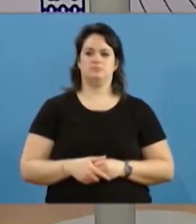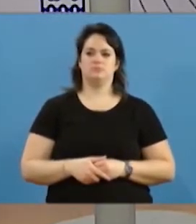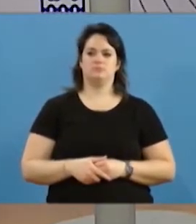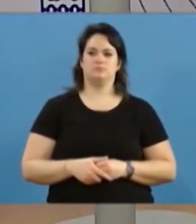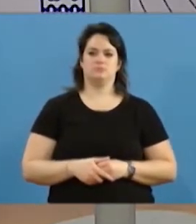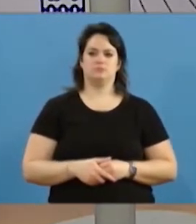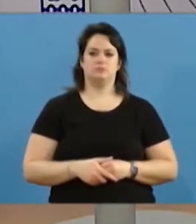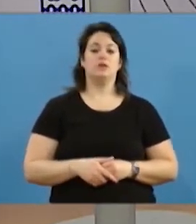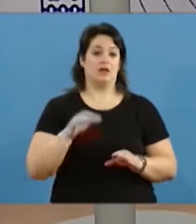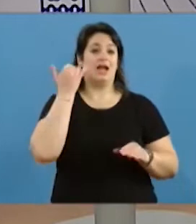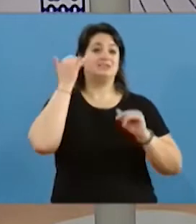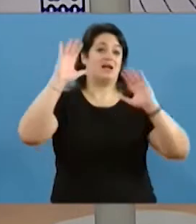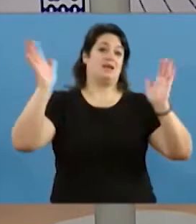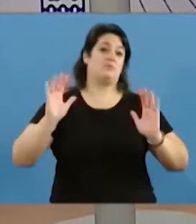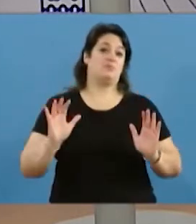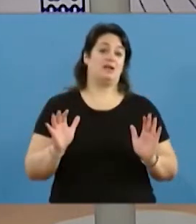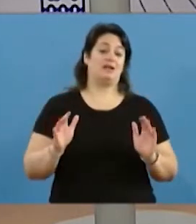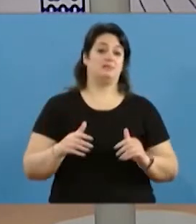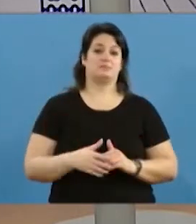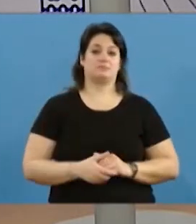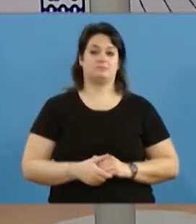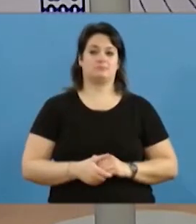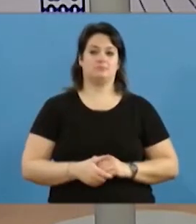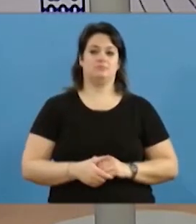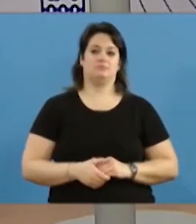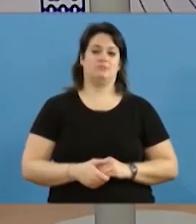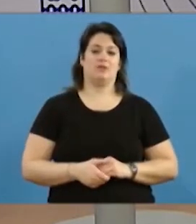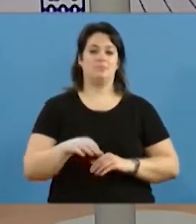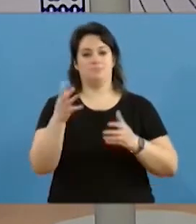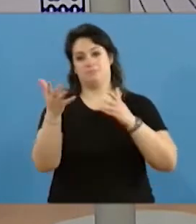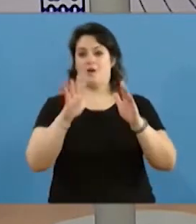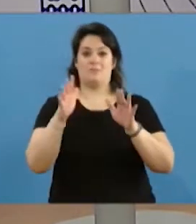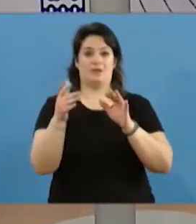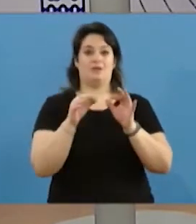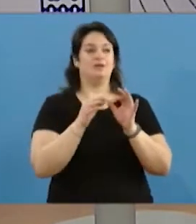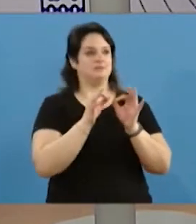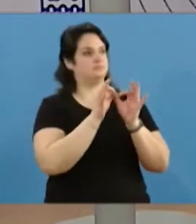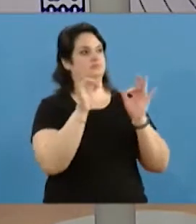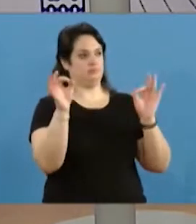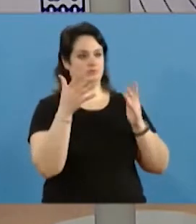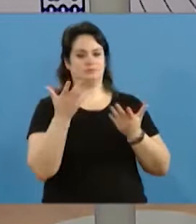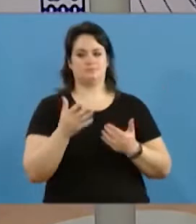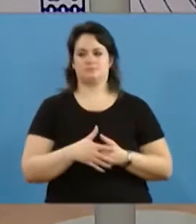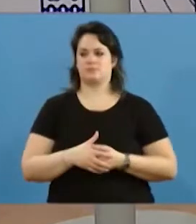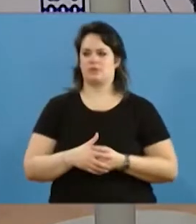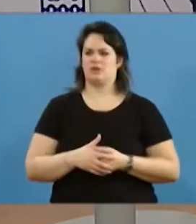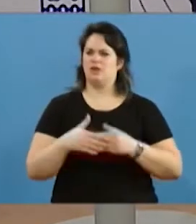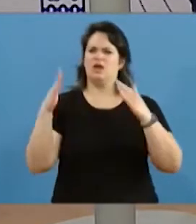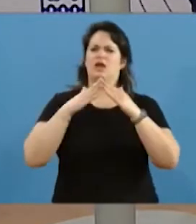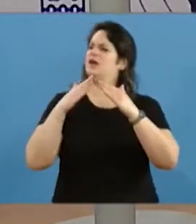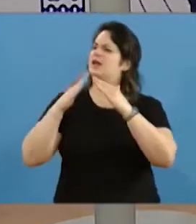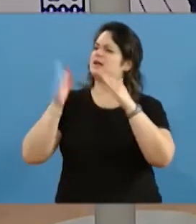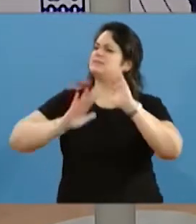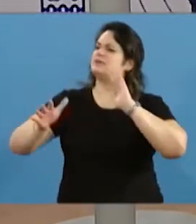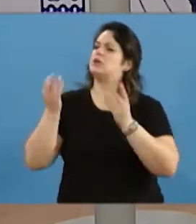está. Nosotros ya lo hemos armado con las señas, ya tenemos más o menos la barra. Sí, si lo queremos hacer en la casa, ¿qué